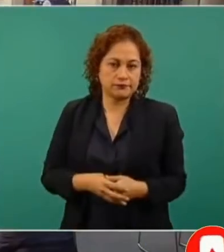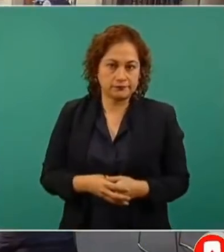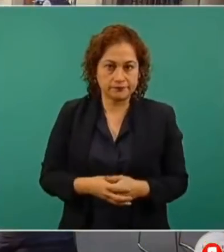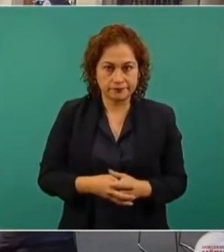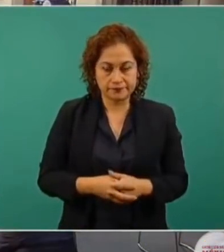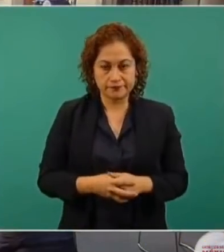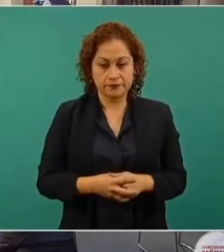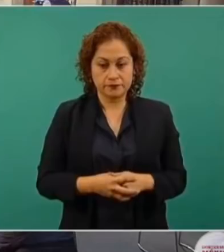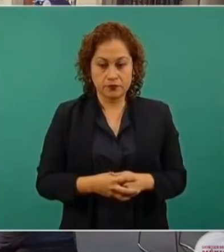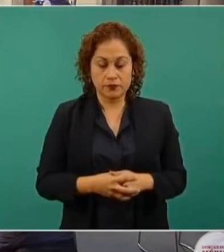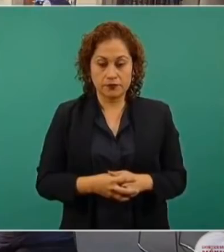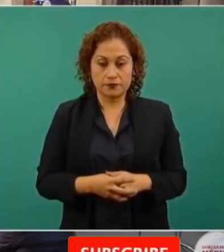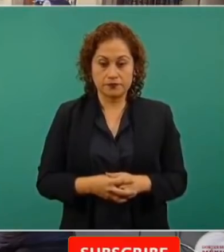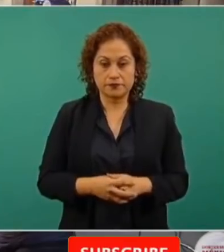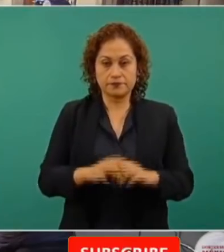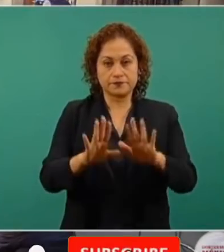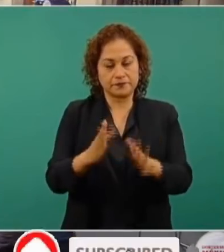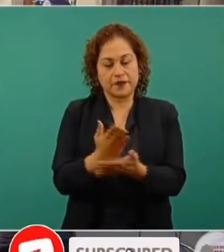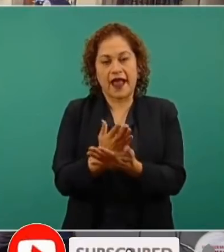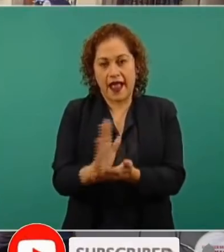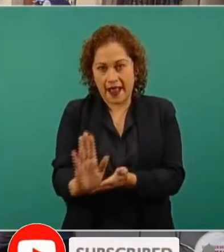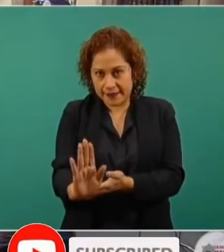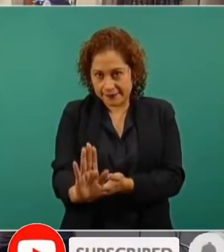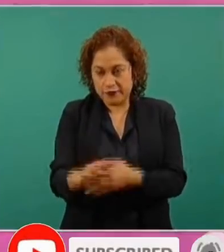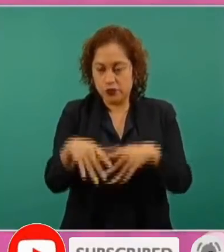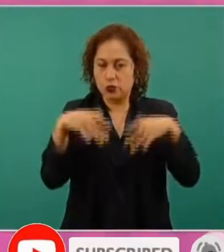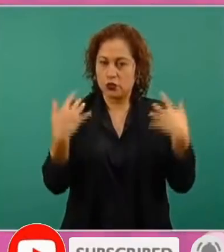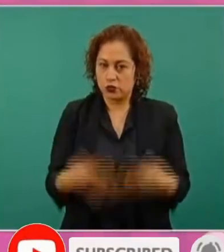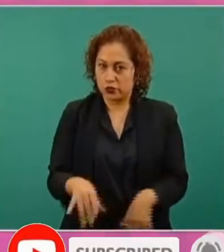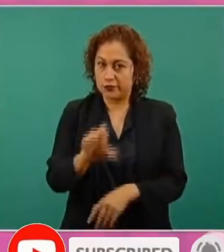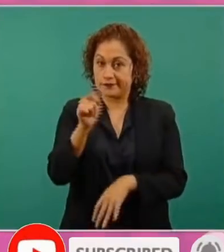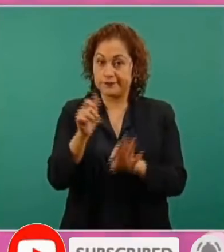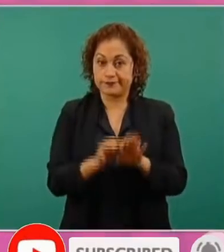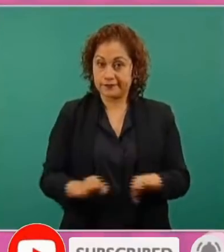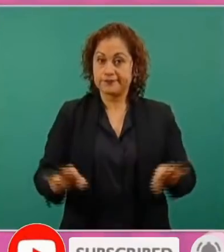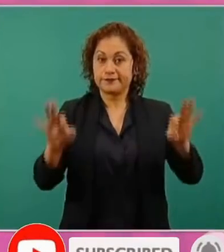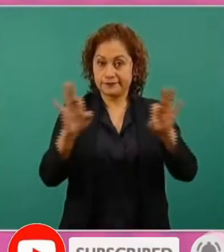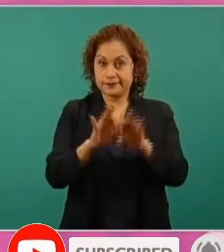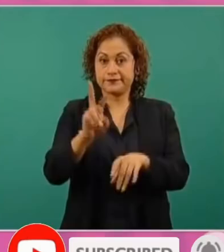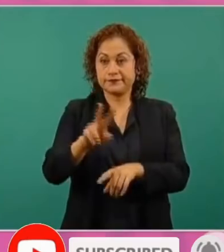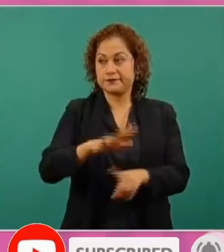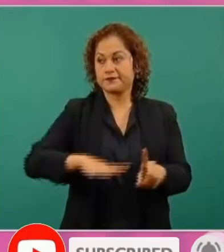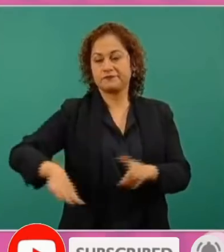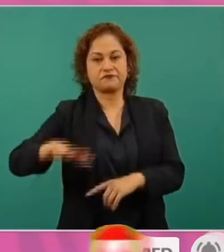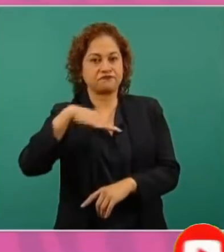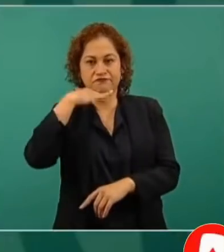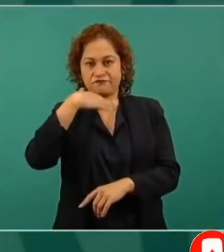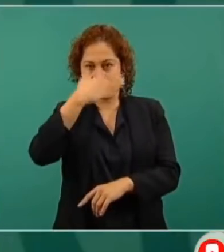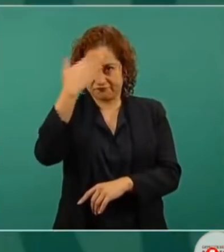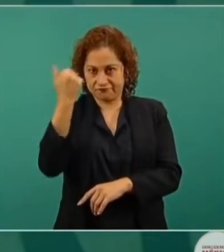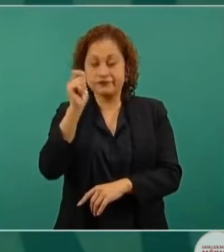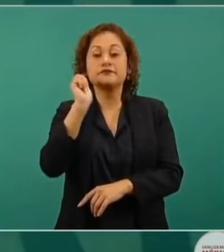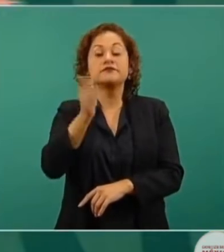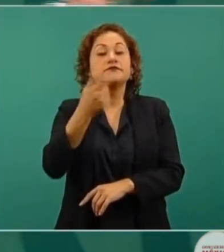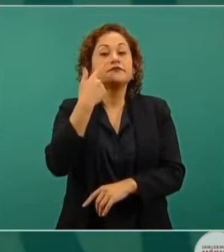Además, y eso es otra cosa importante que pasa desapercibida, además,